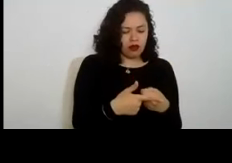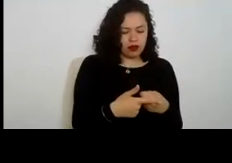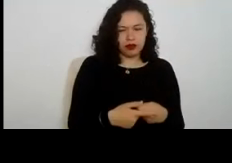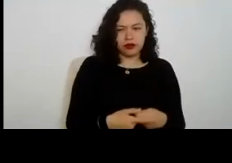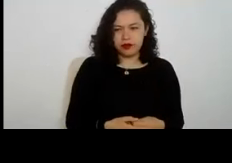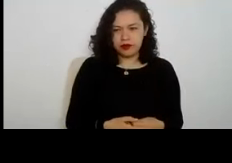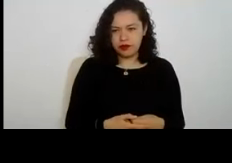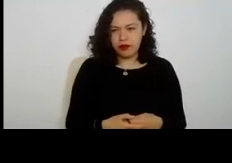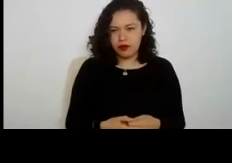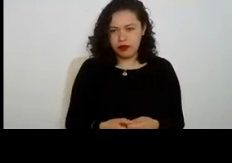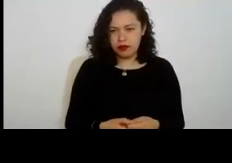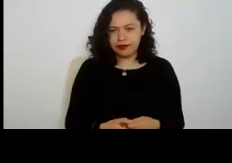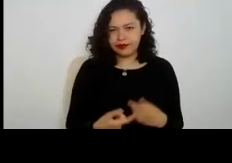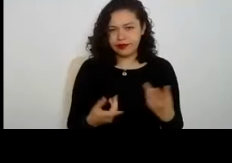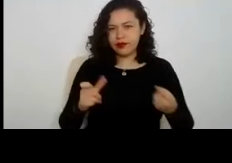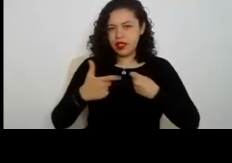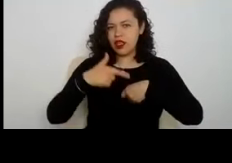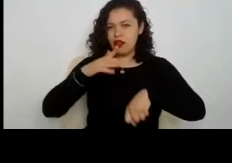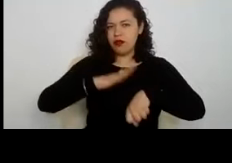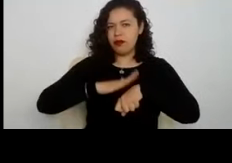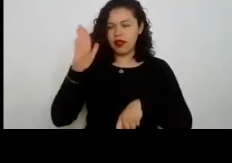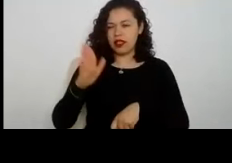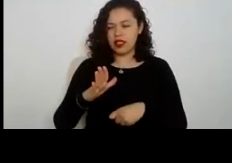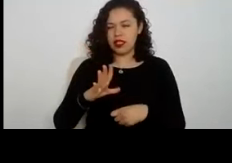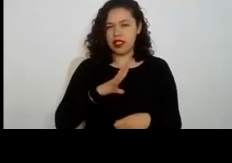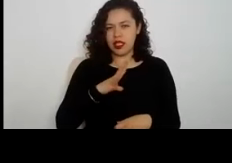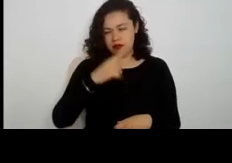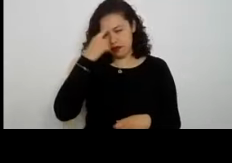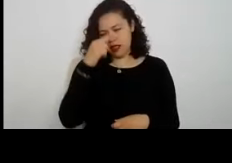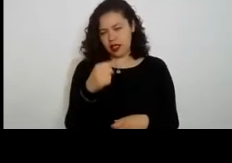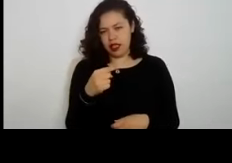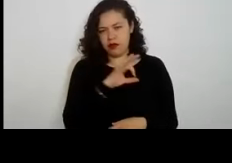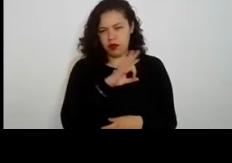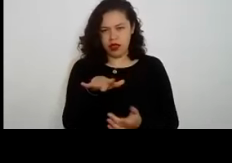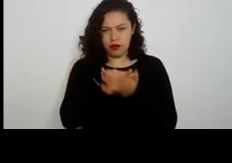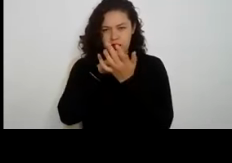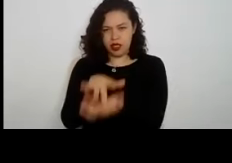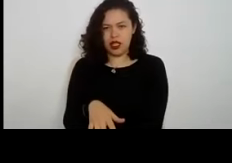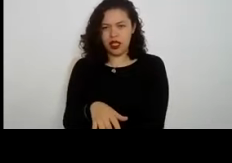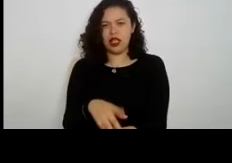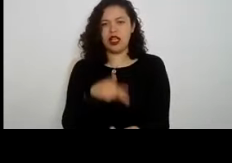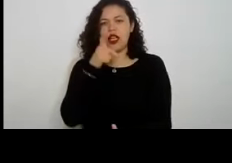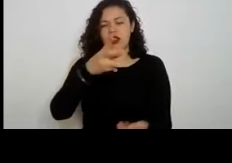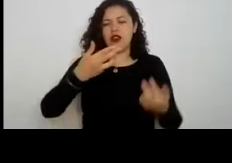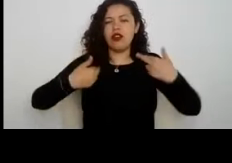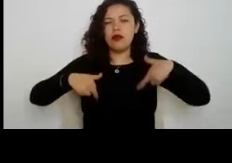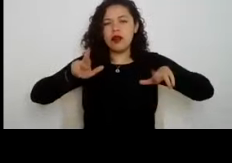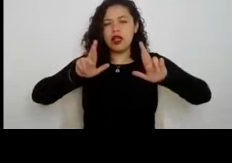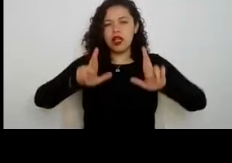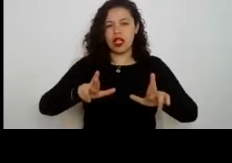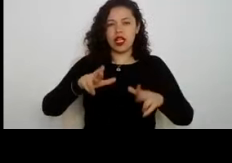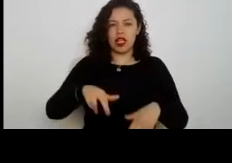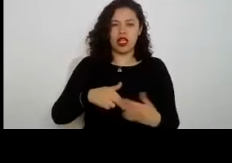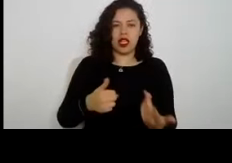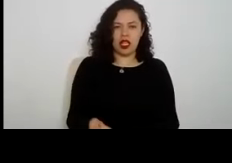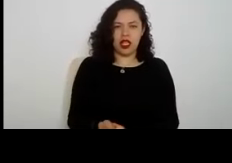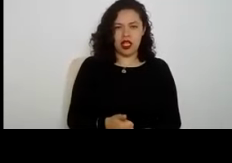pues sí, algo más allá que trascienda en ese sentido. Entonces llevamos la representación de Arturo Islas Allende, llevamos la representación de